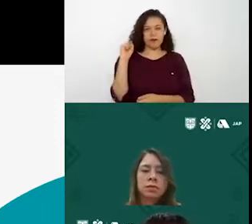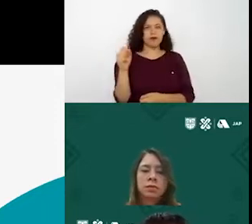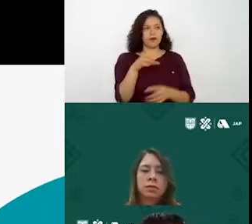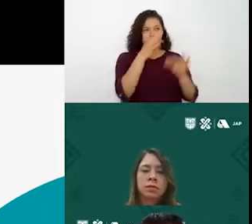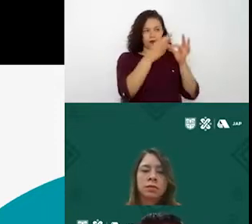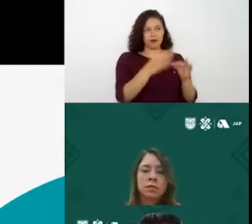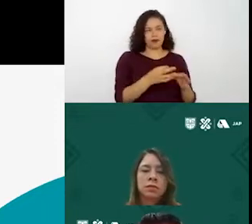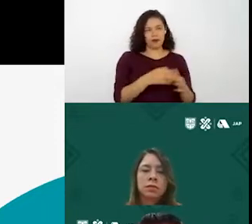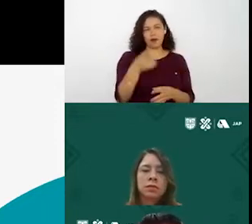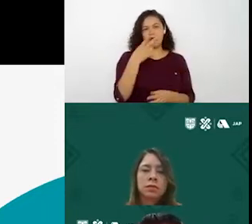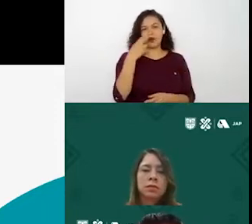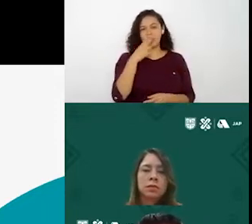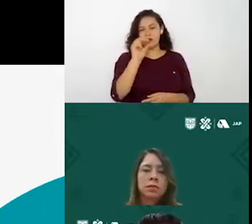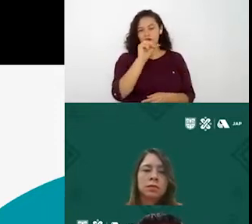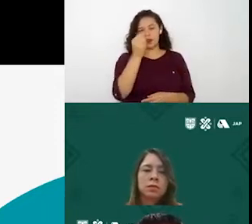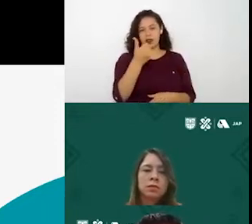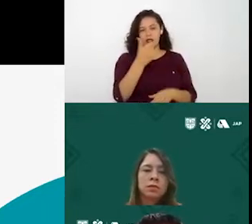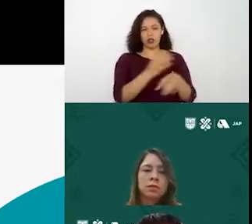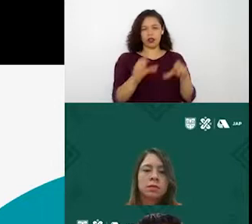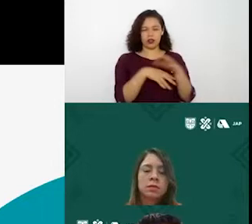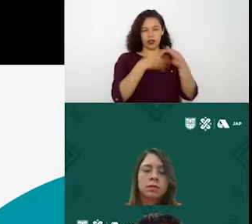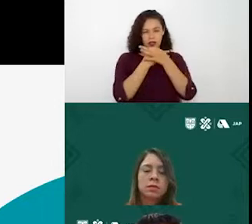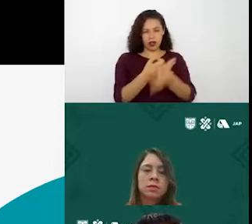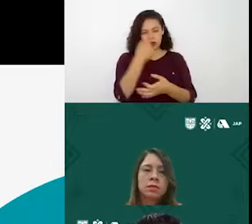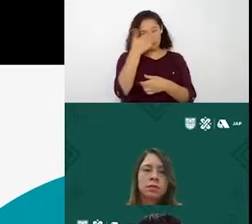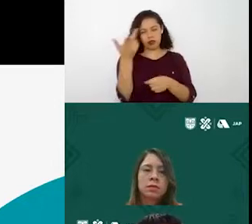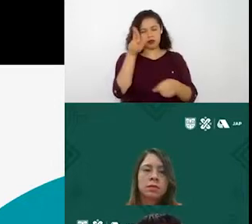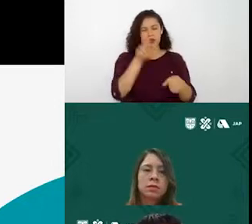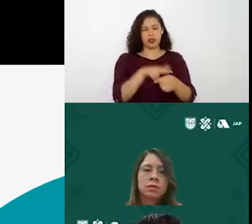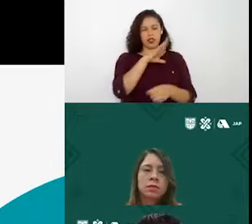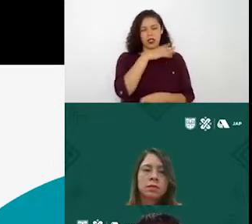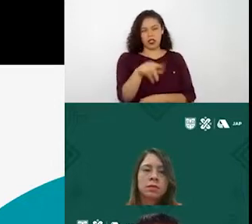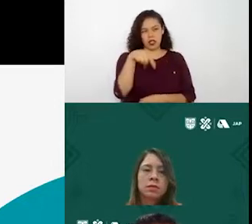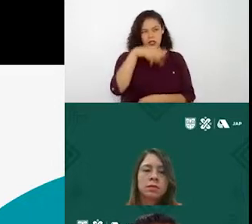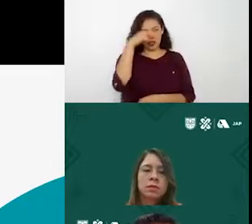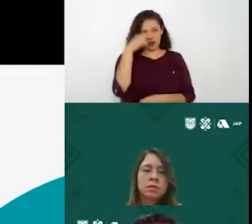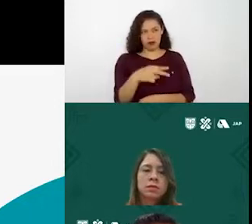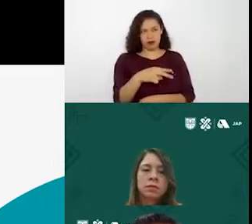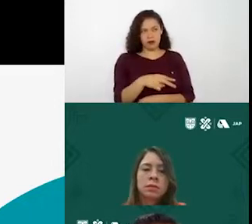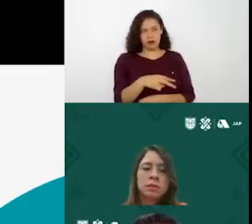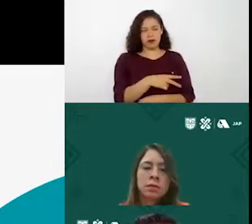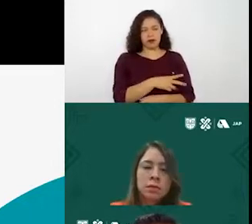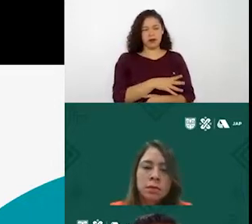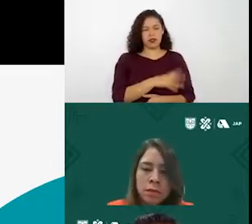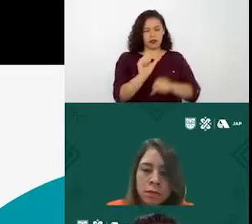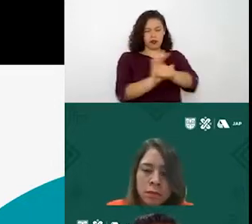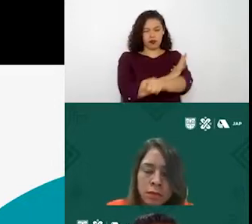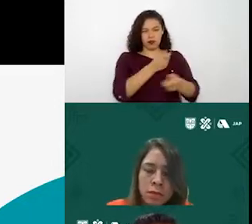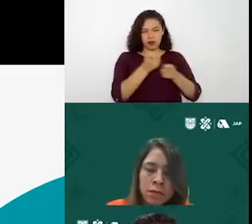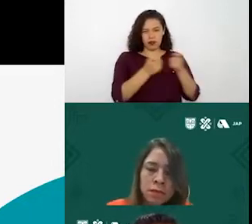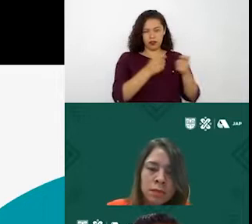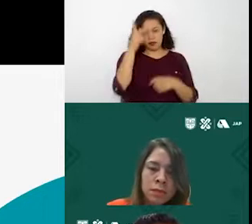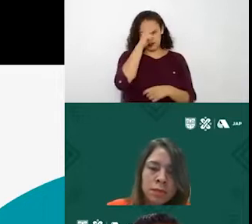en tabaco y otras sustancias adictivas por el hospital general de México La regulación emocional en la psicoterapia